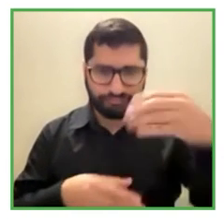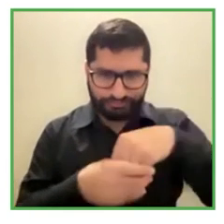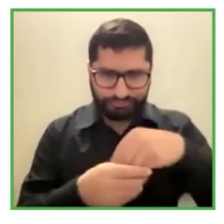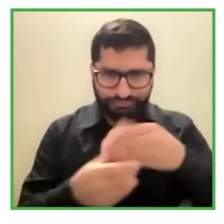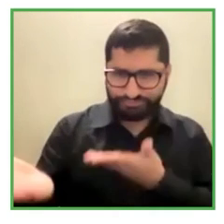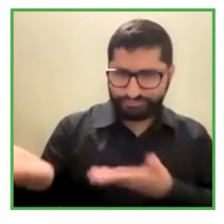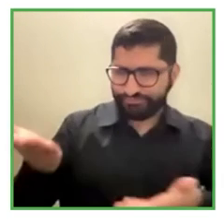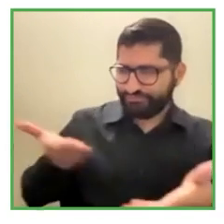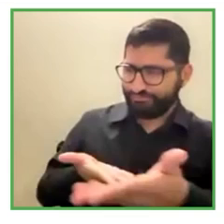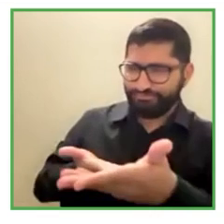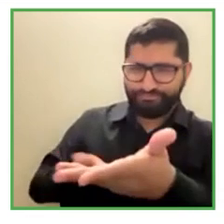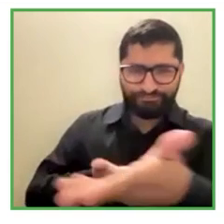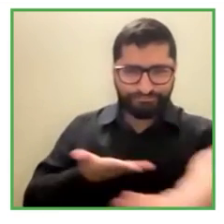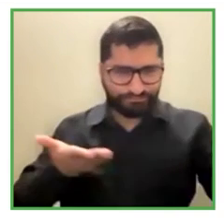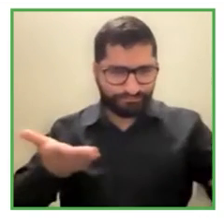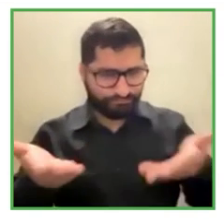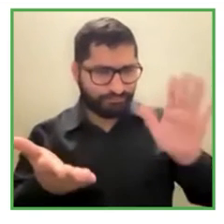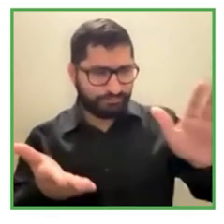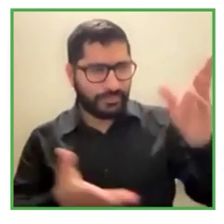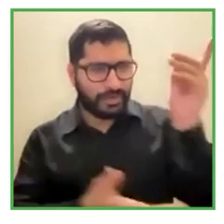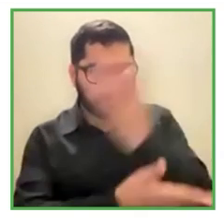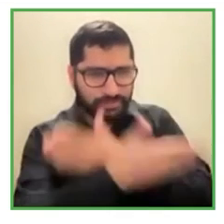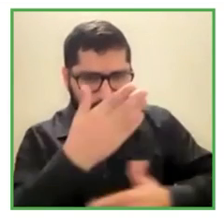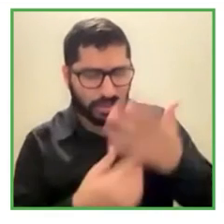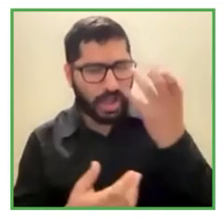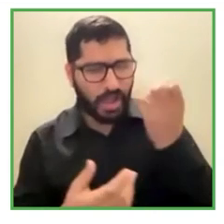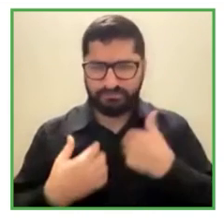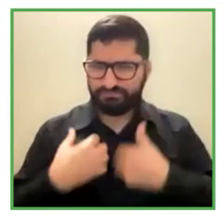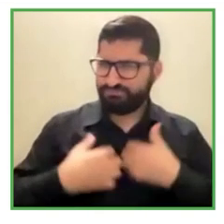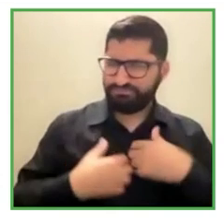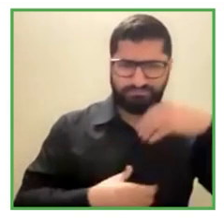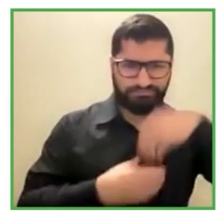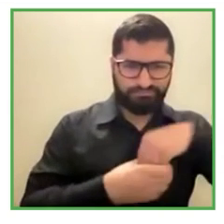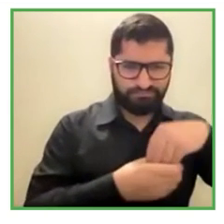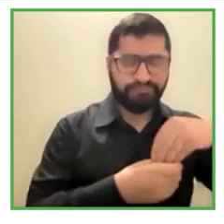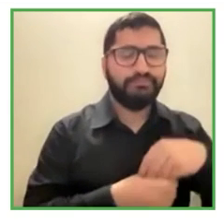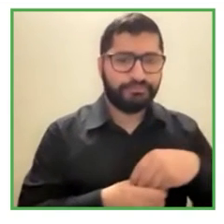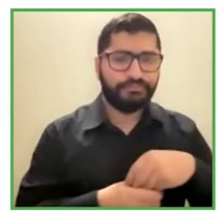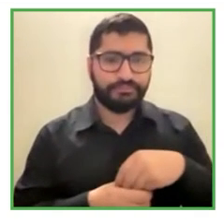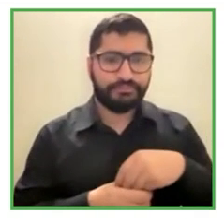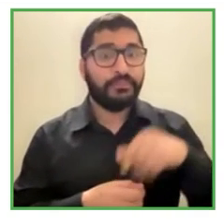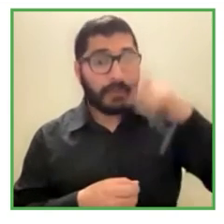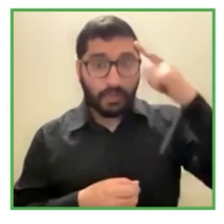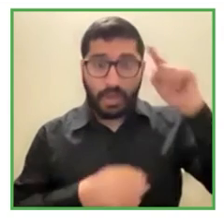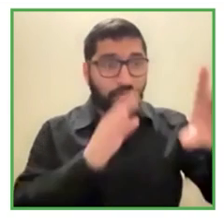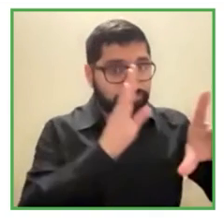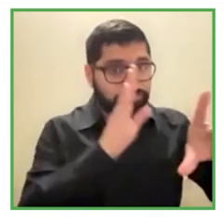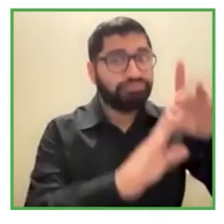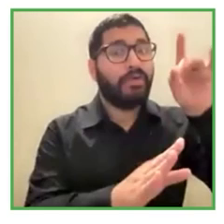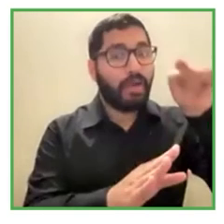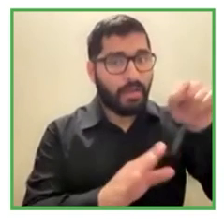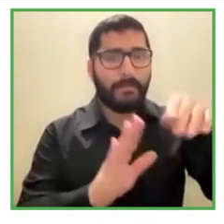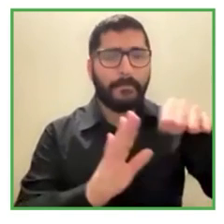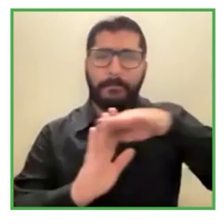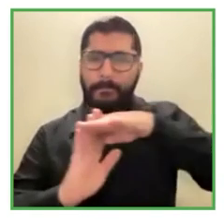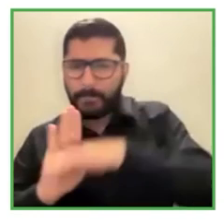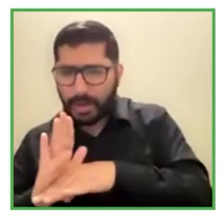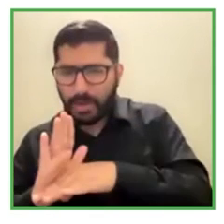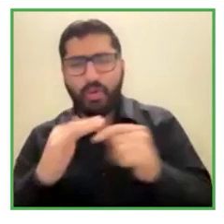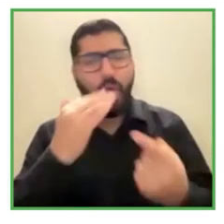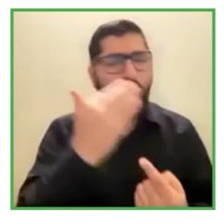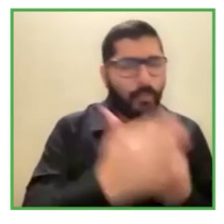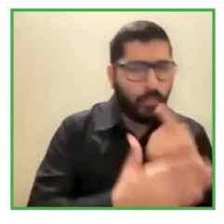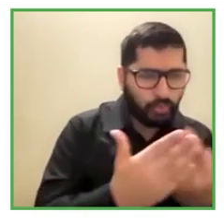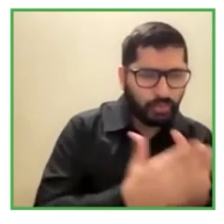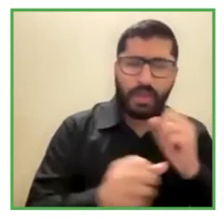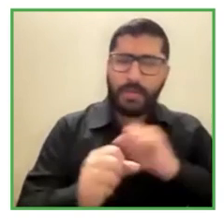de ir a otros lados, para poder encontrar menos oportunidades, creo que la pandemia quizás reflejó